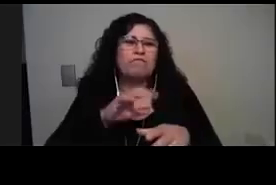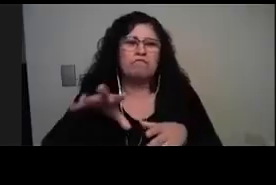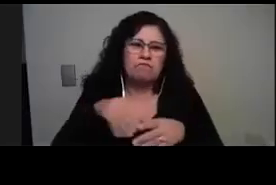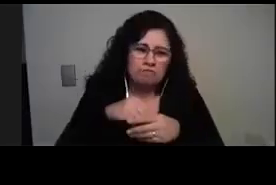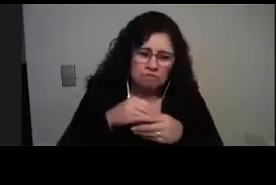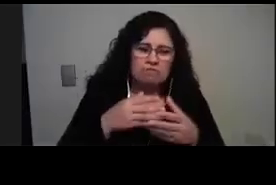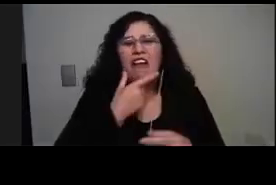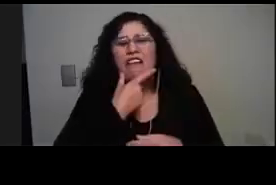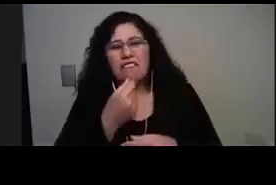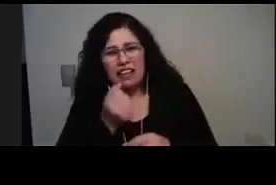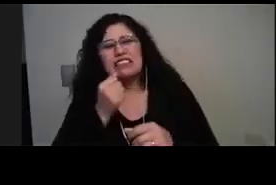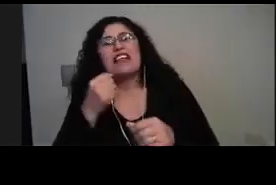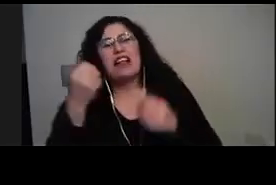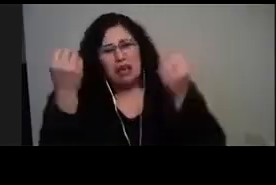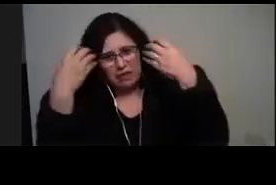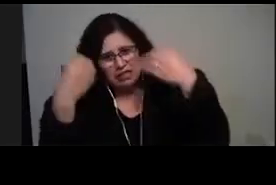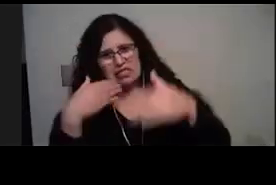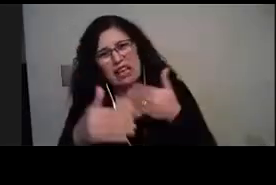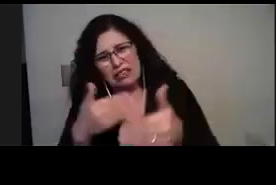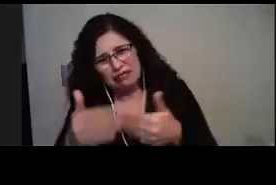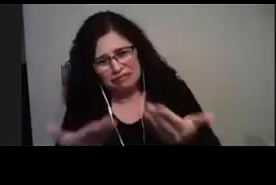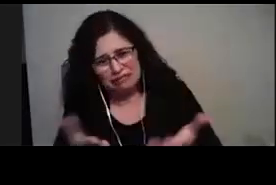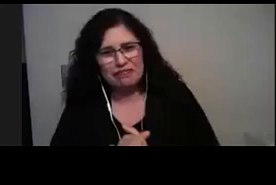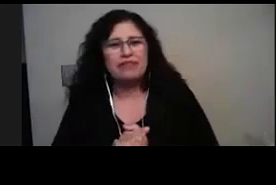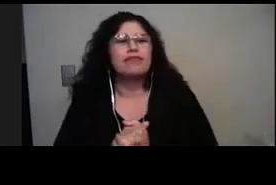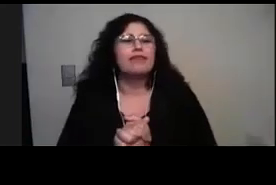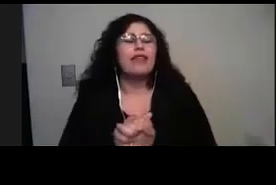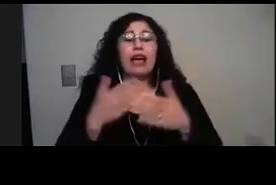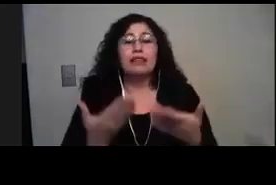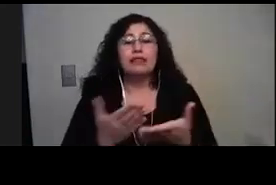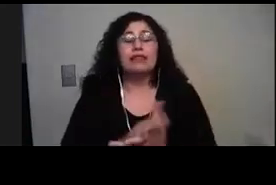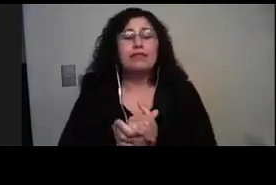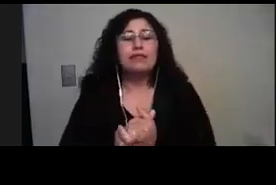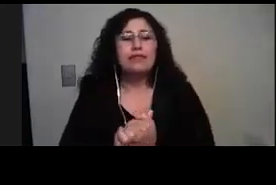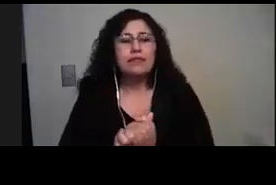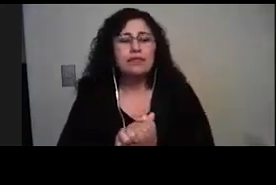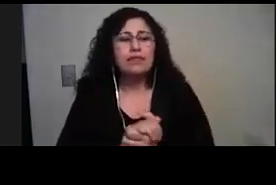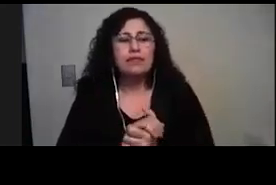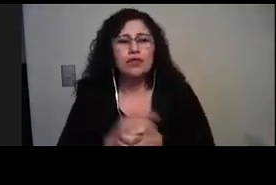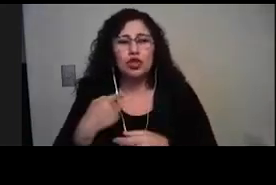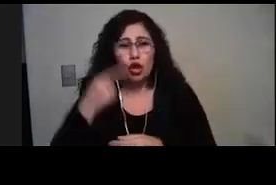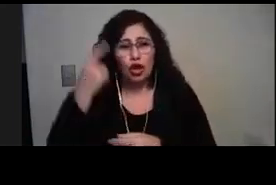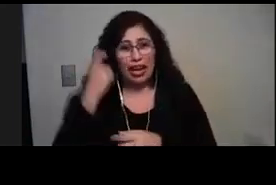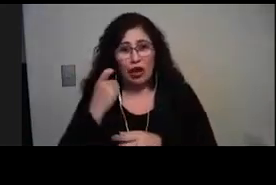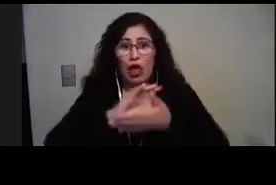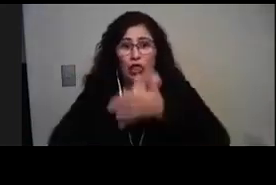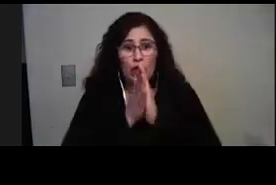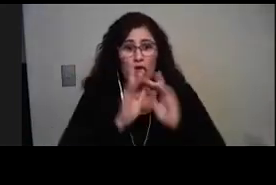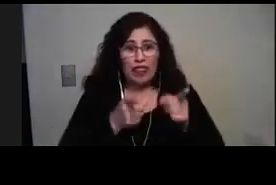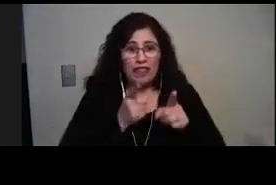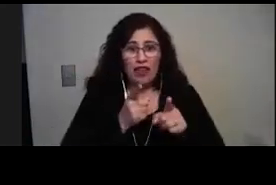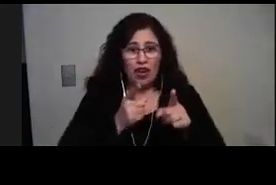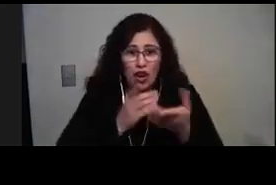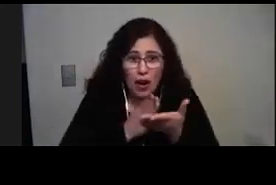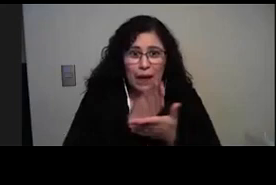para facilitar el proceso de aprendizaje, ¿ya? En definitiva, creo que he hecho todo lo que tengo que hacer de manera